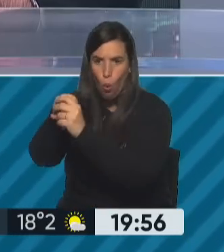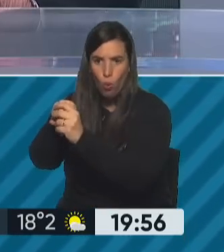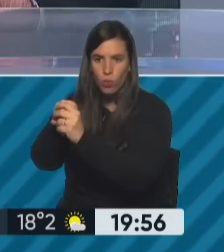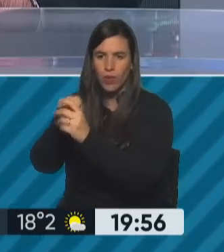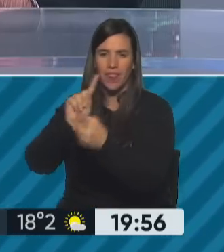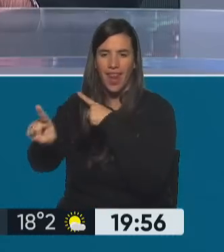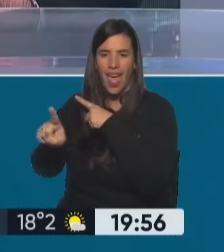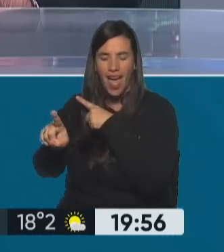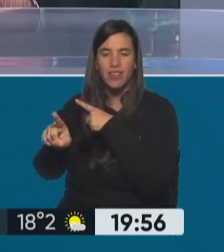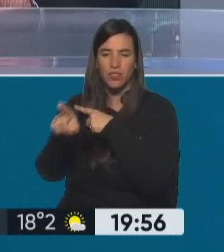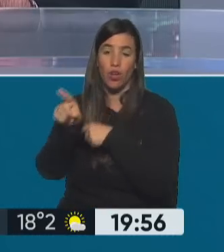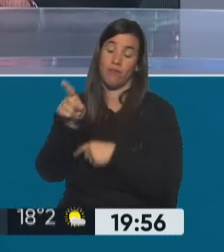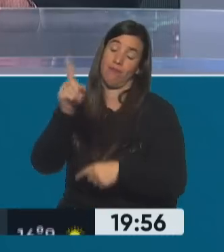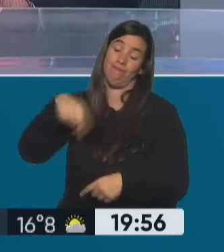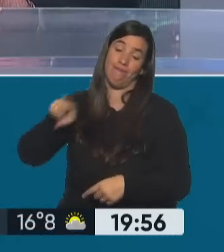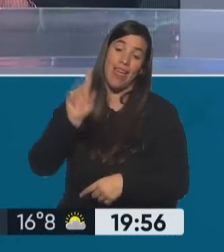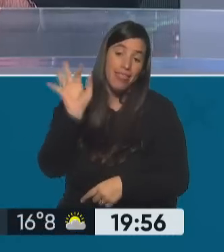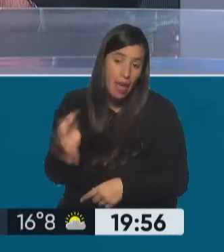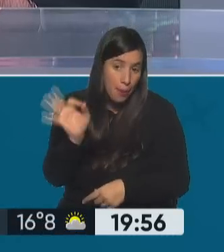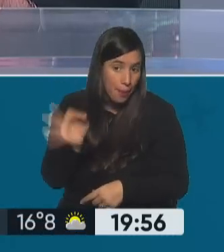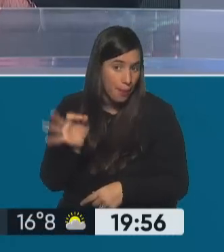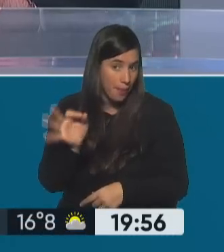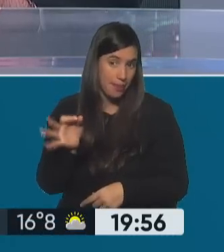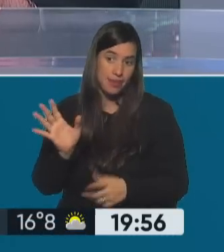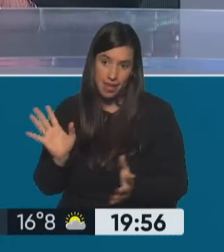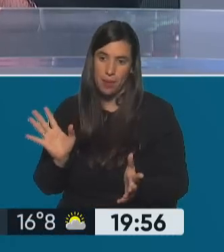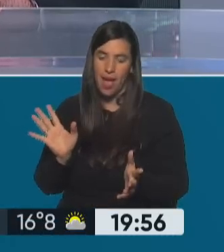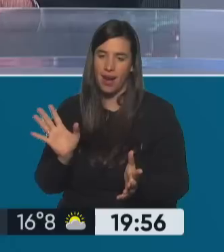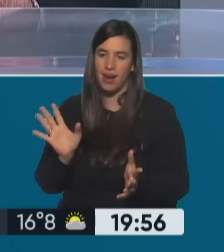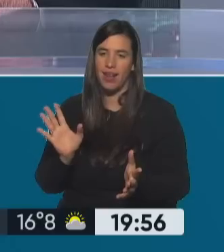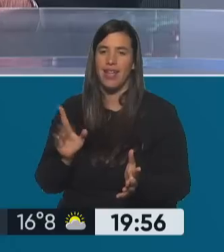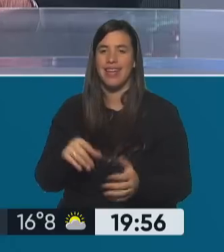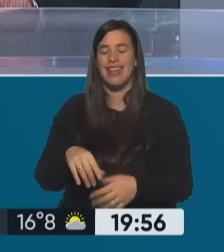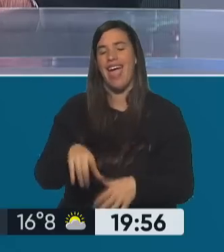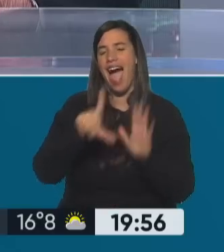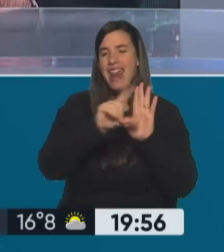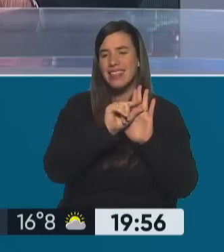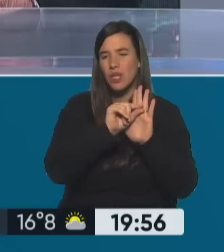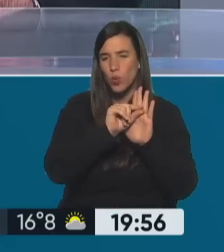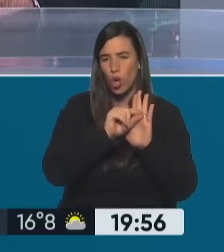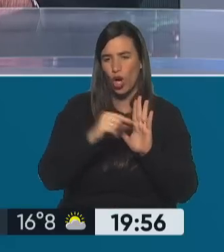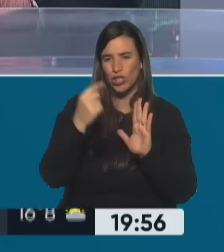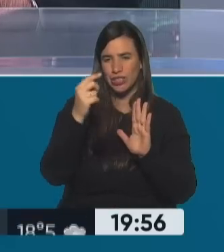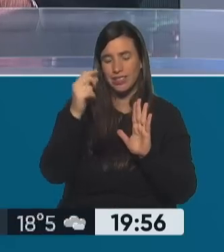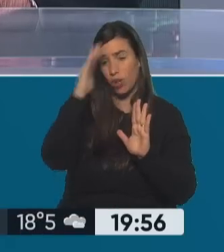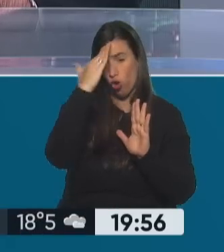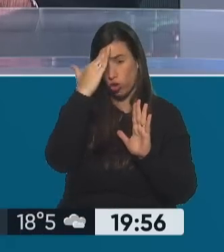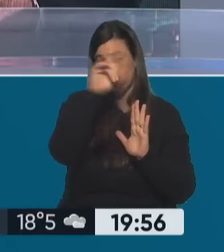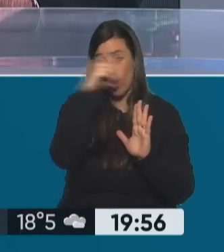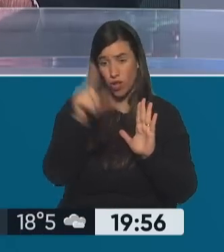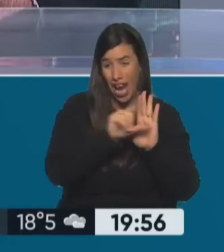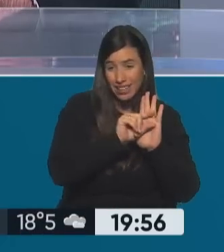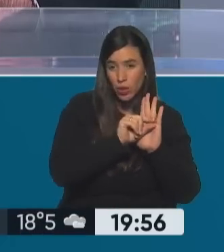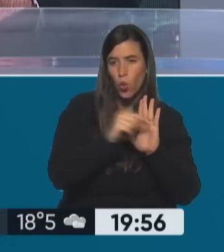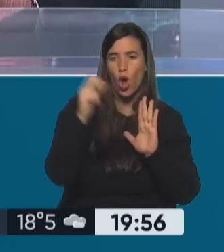menos dos de ellos que han sido convencionales constituyentes, lesiona la previsión del artículo 36 de la Constitución